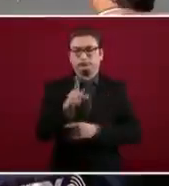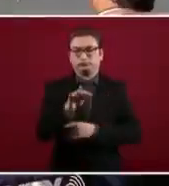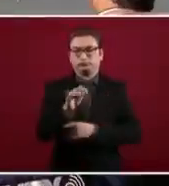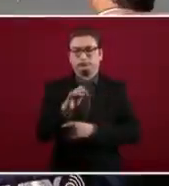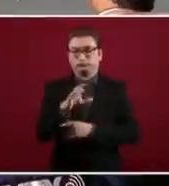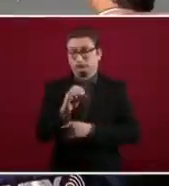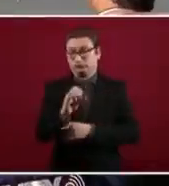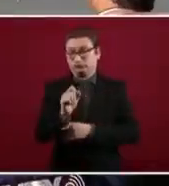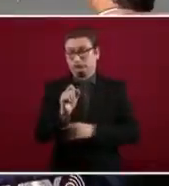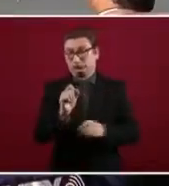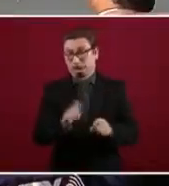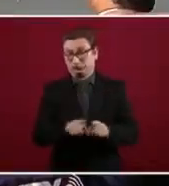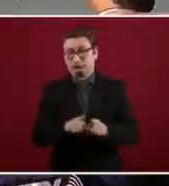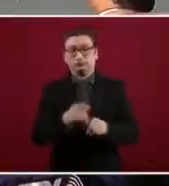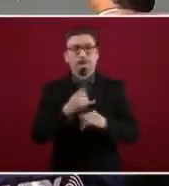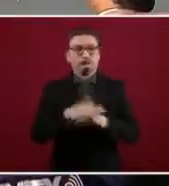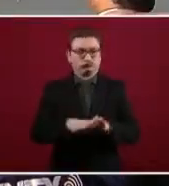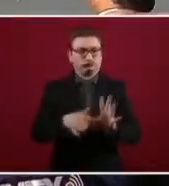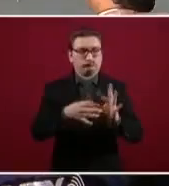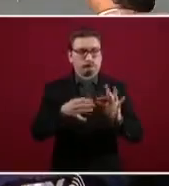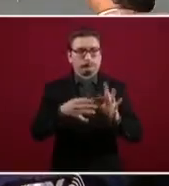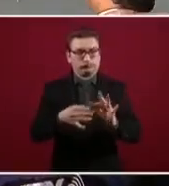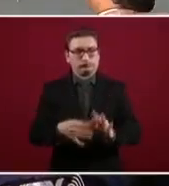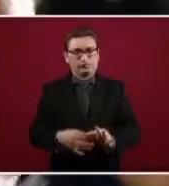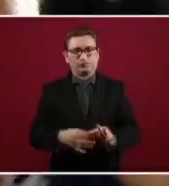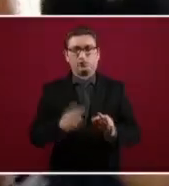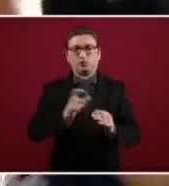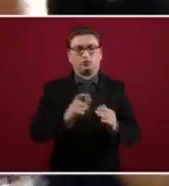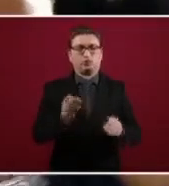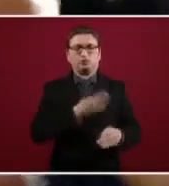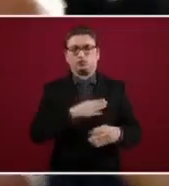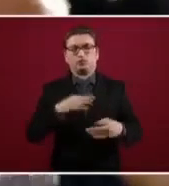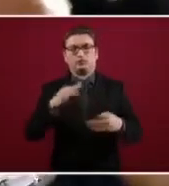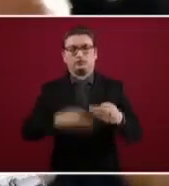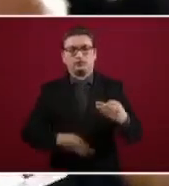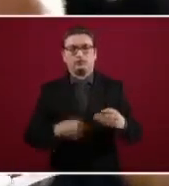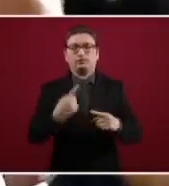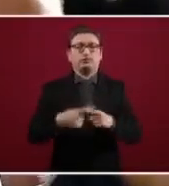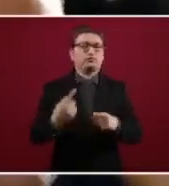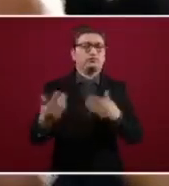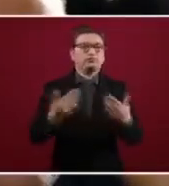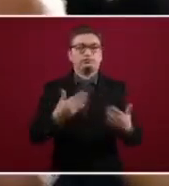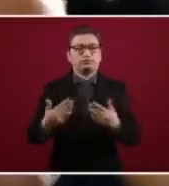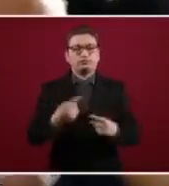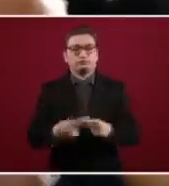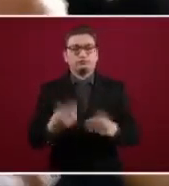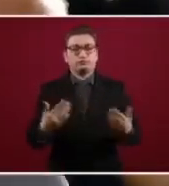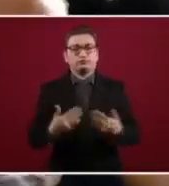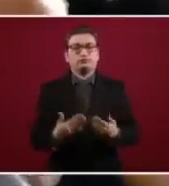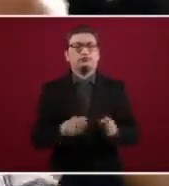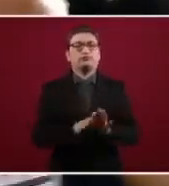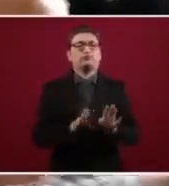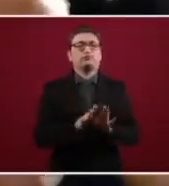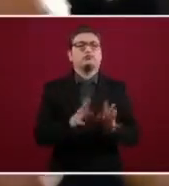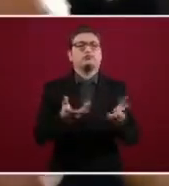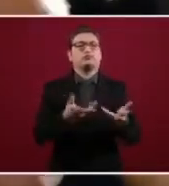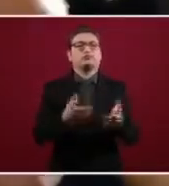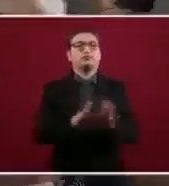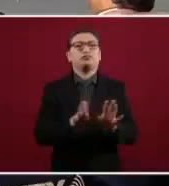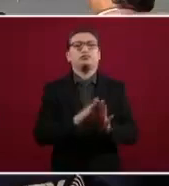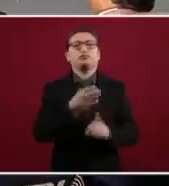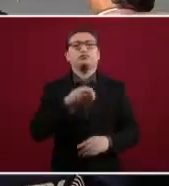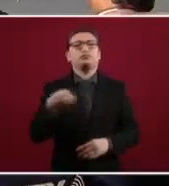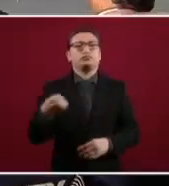un informe posterior al buen fin de quién fue quién y de qué manera cuál será el formato